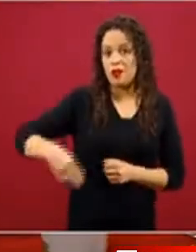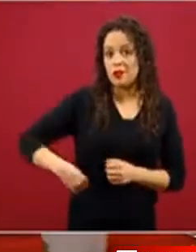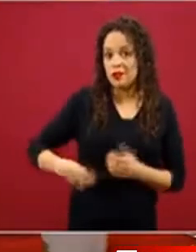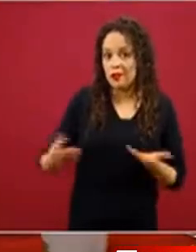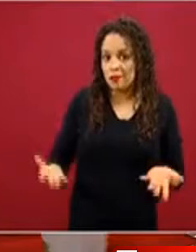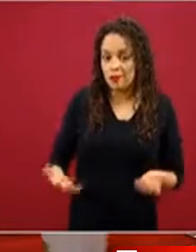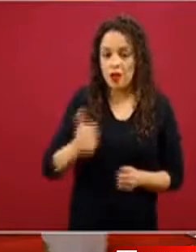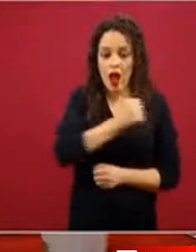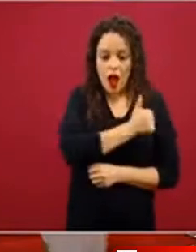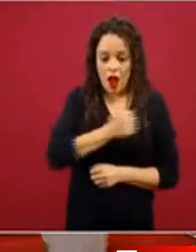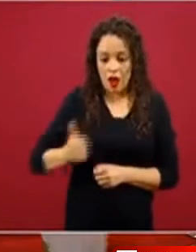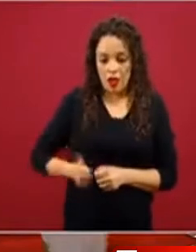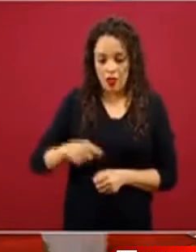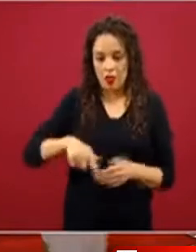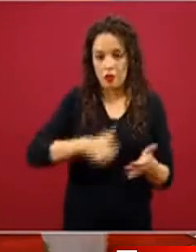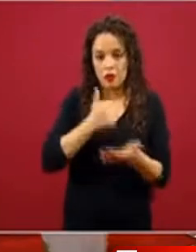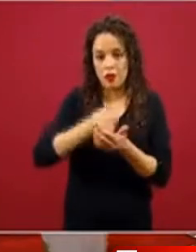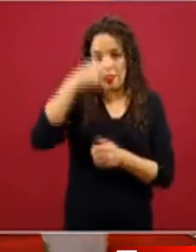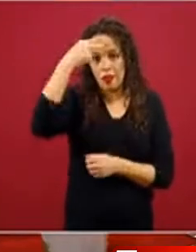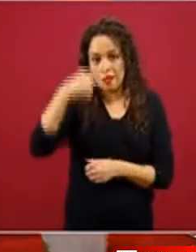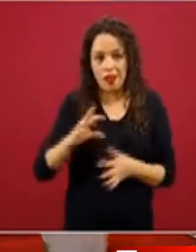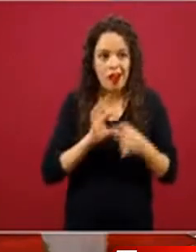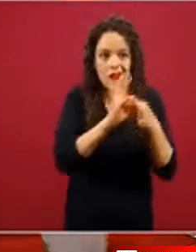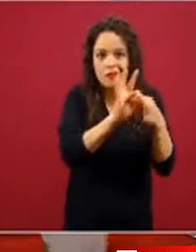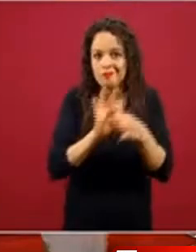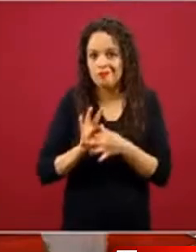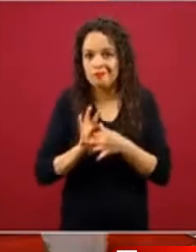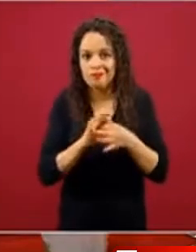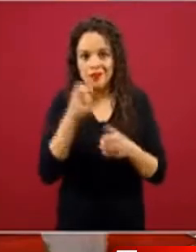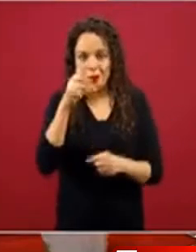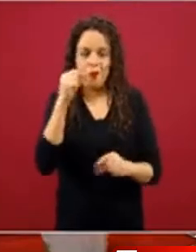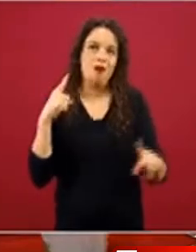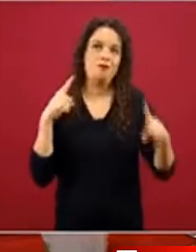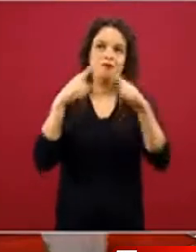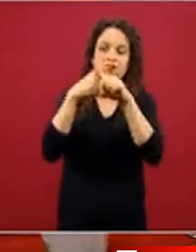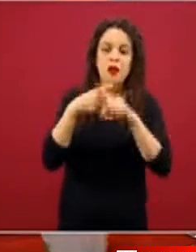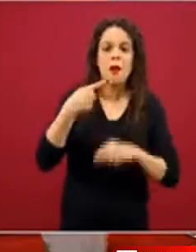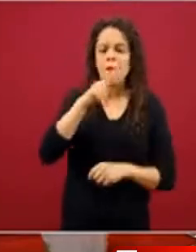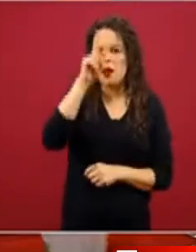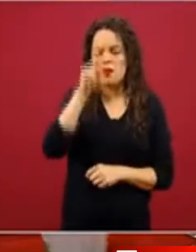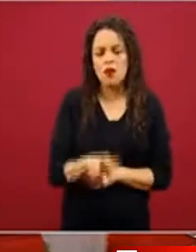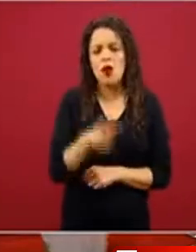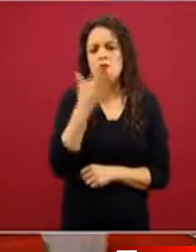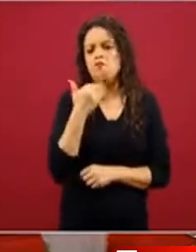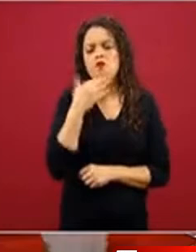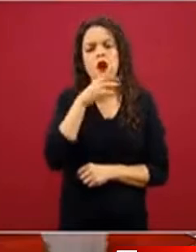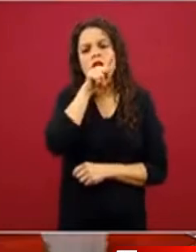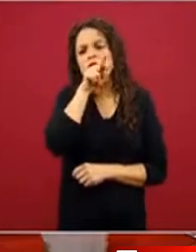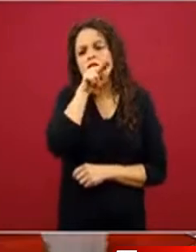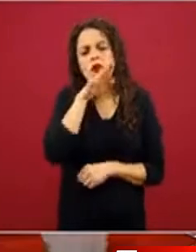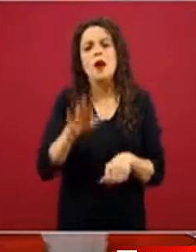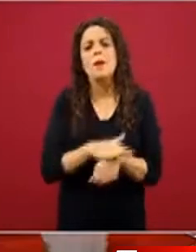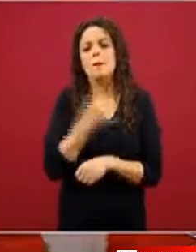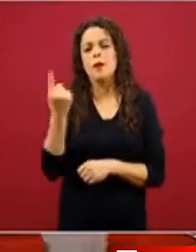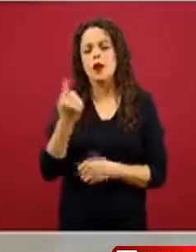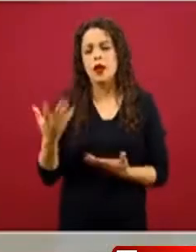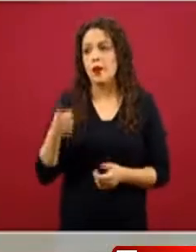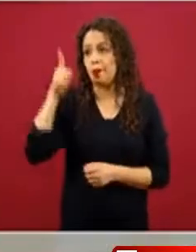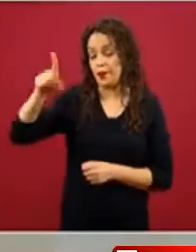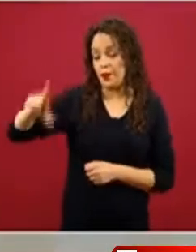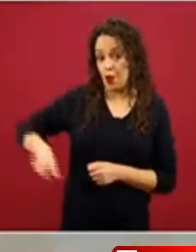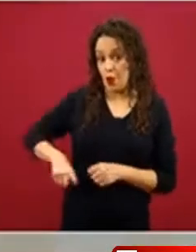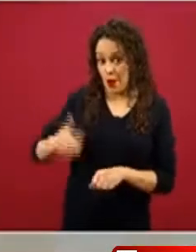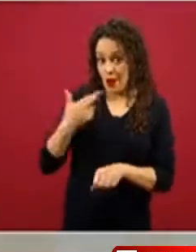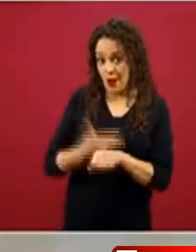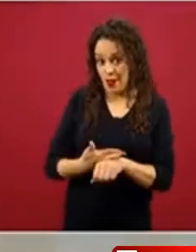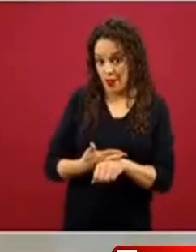las alcaldías de la Ciudad de México. Pero no hay ninguna preocupación en el sentido de que para el gobernador Alfredo